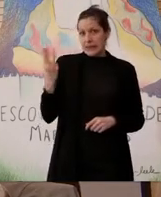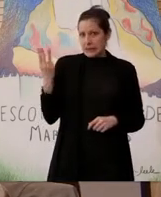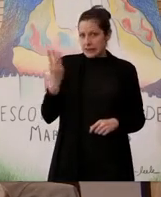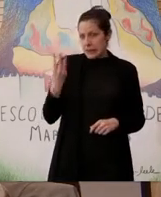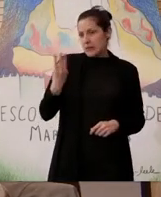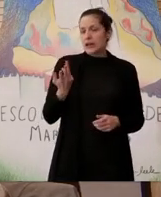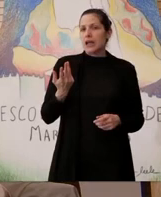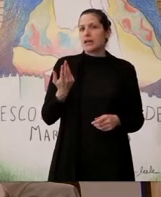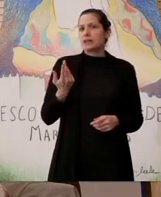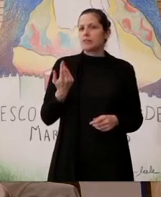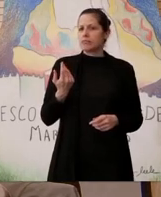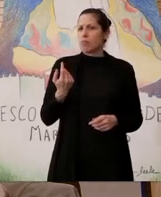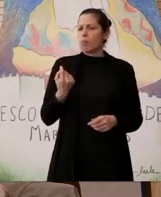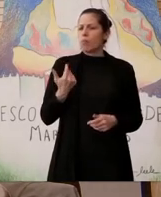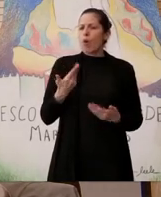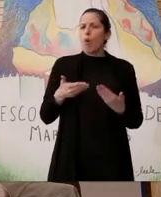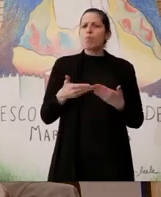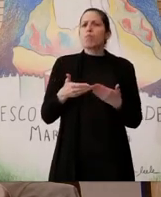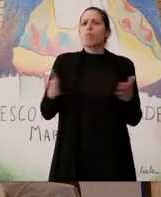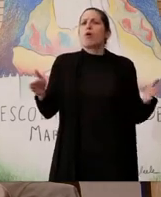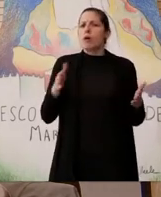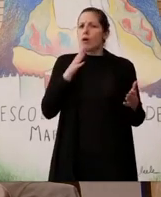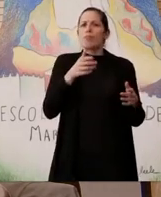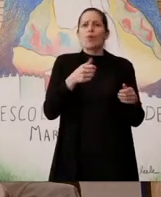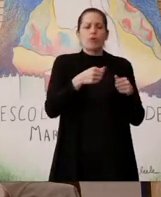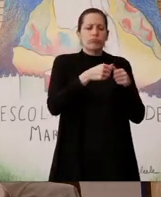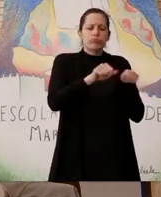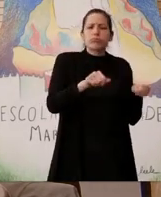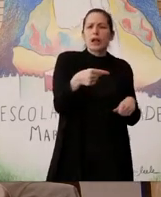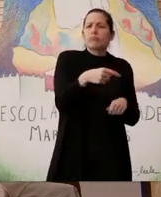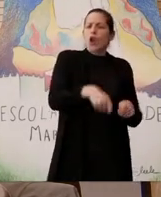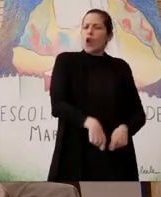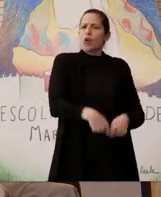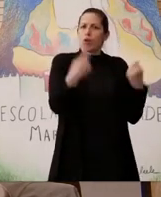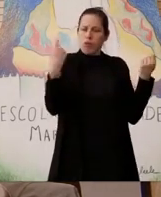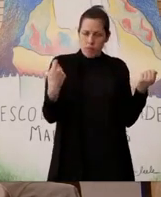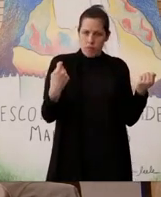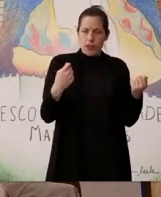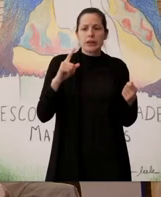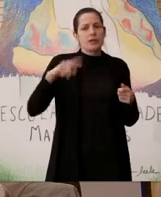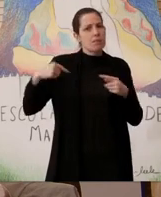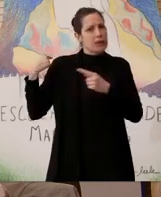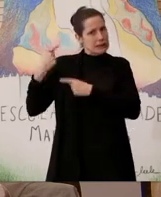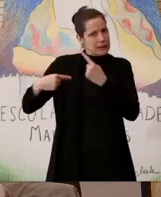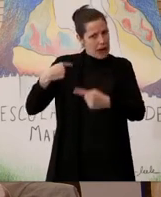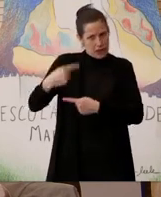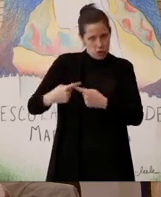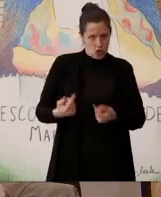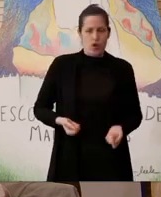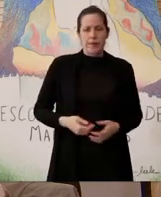despioneiras porque rachadez con ese estereotipos y sobre todo por la trayectoria especialmente